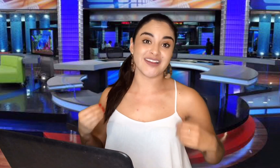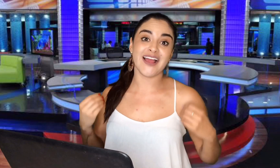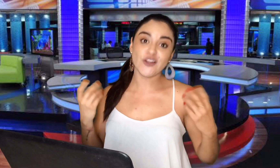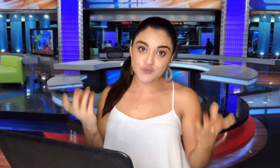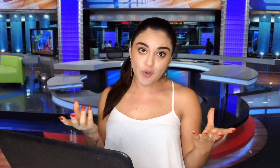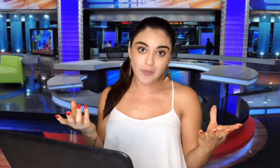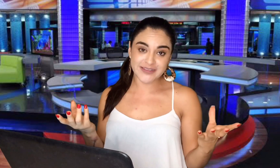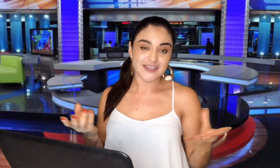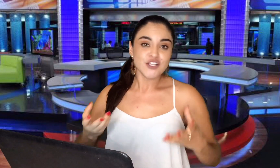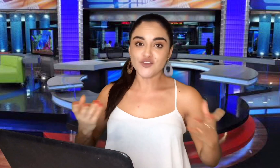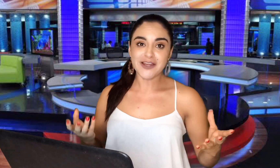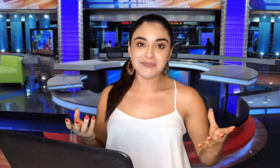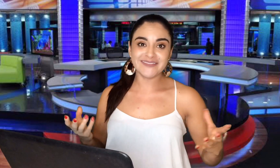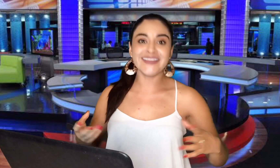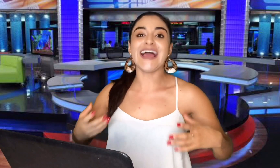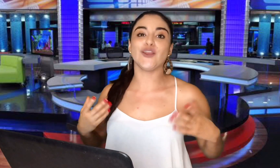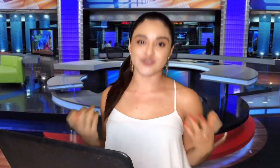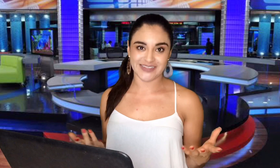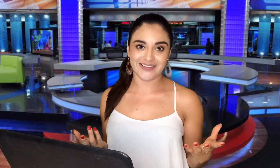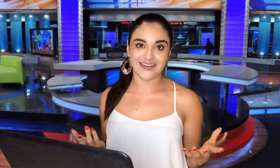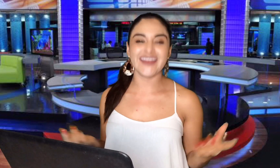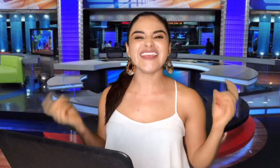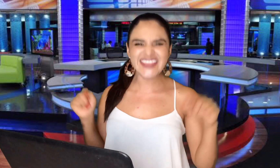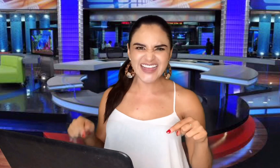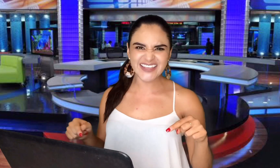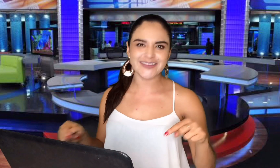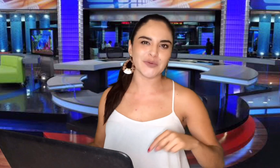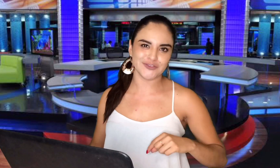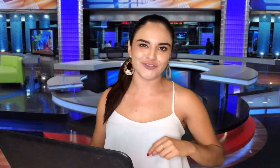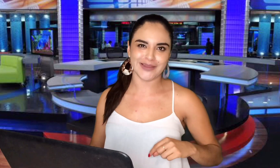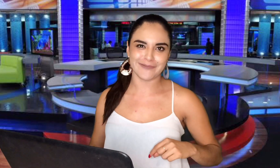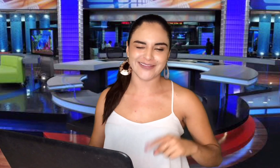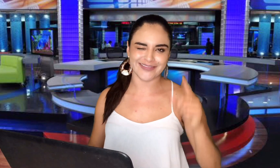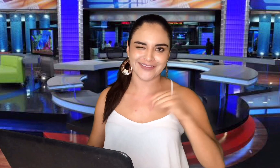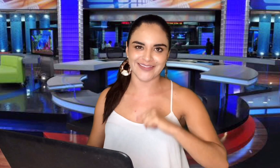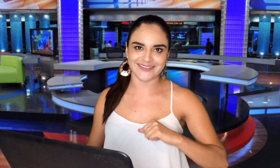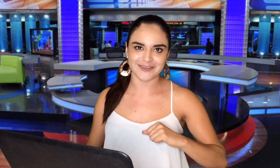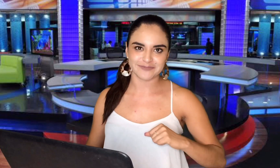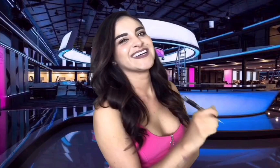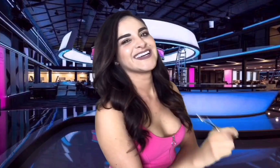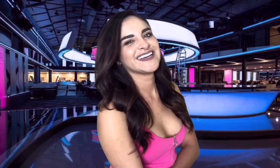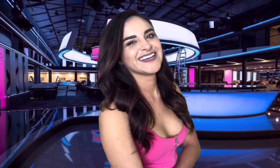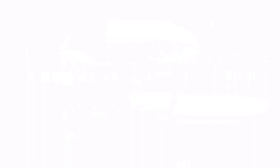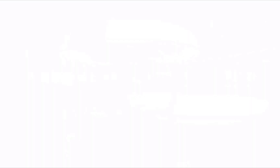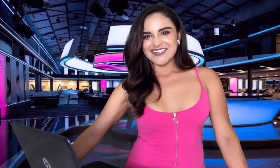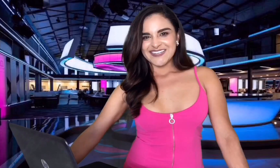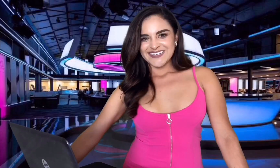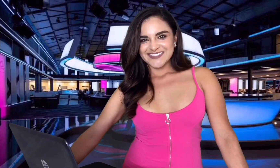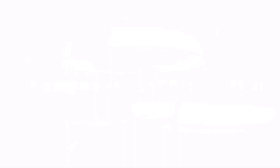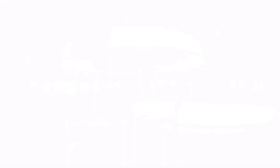secuestra a los pobres solamente a los que tienen y aquí te cuento toda la verdad quédate